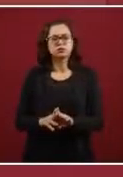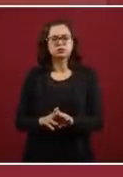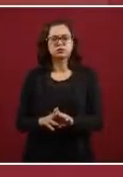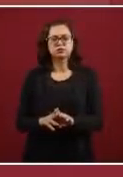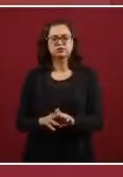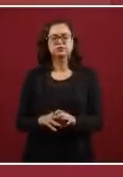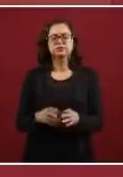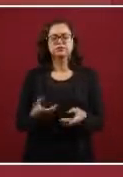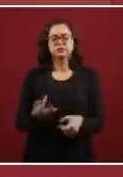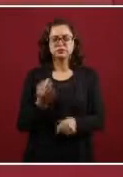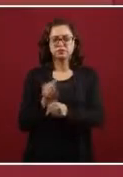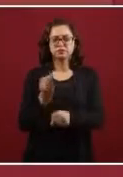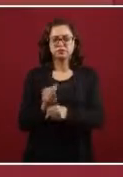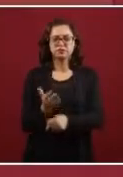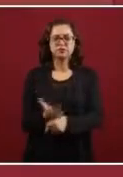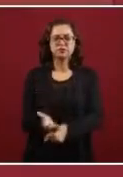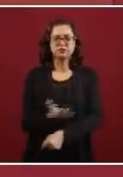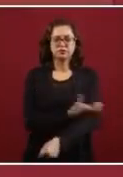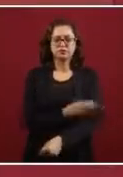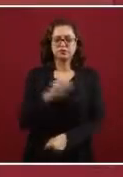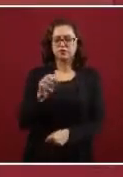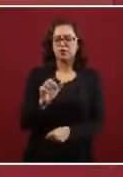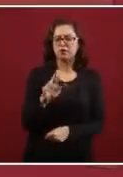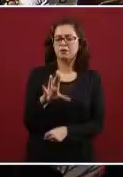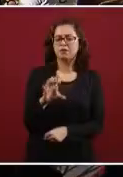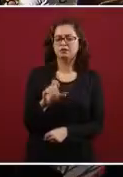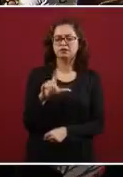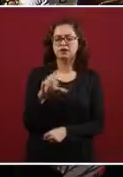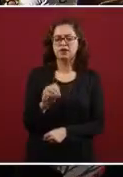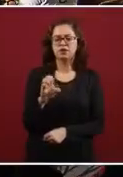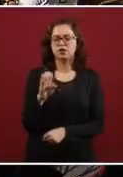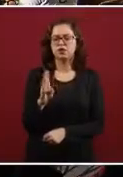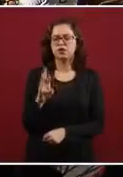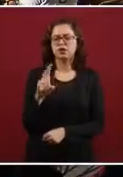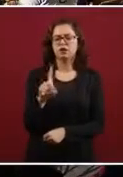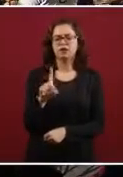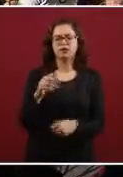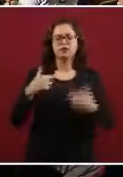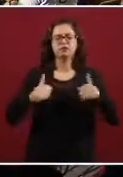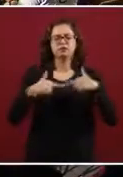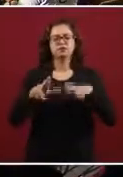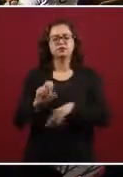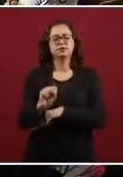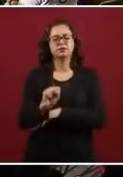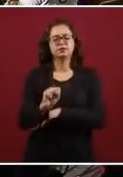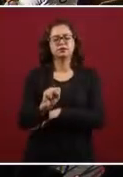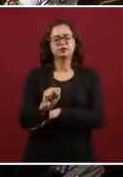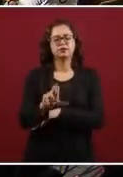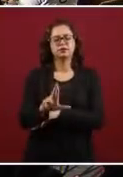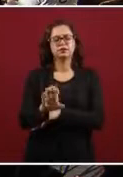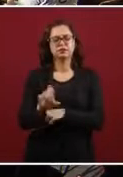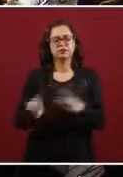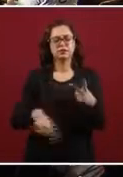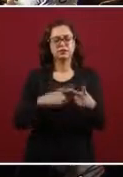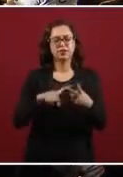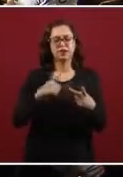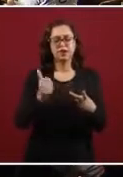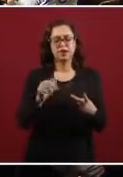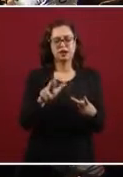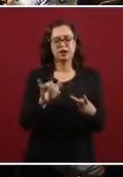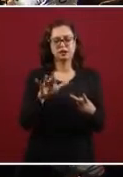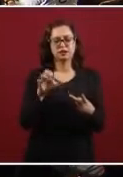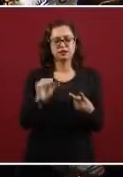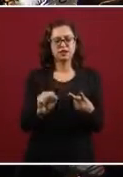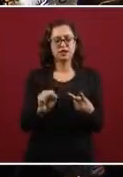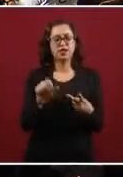Está con nosotros Marcelo Ebrard, secretario de Relaciones Exteriores, Graciela Márquez, secretaria